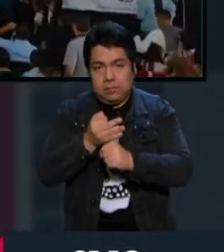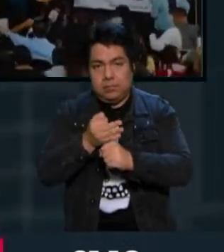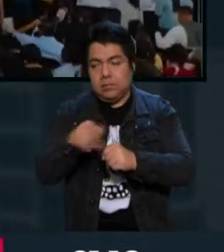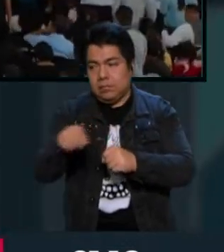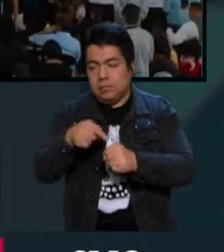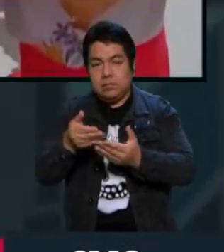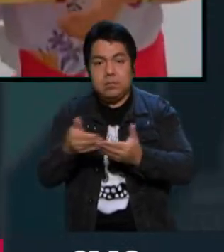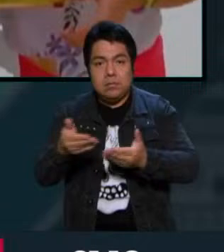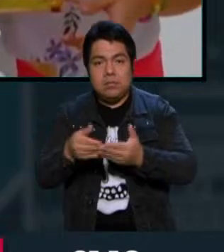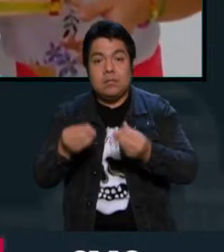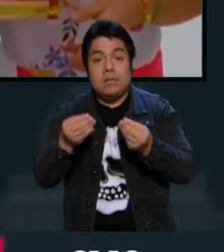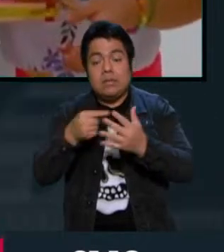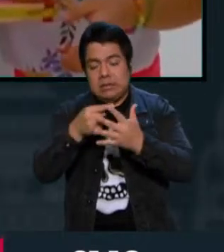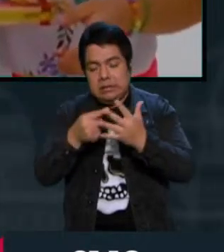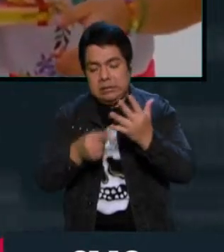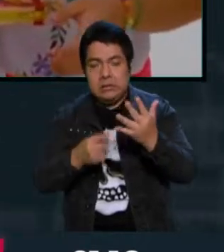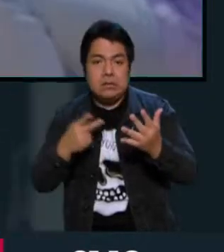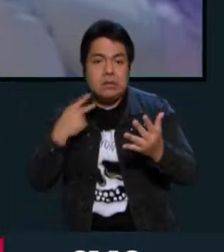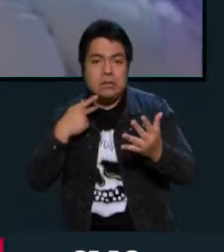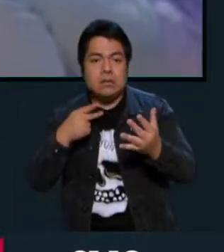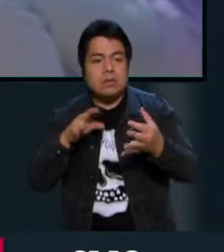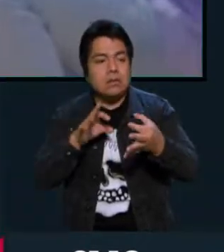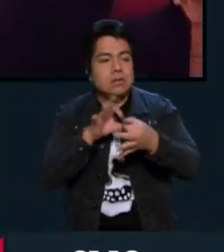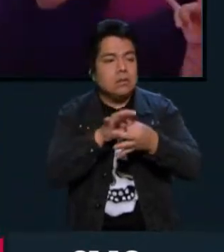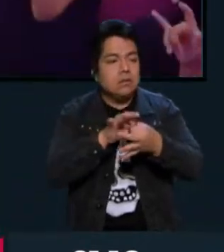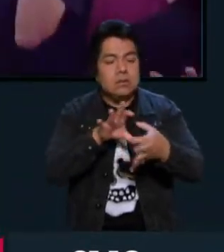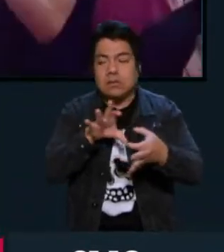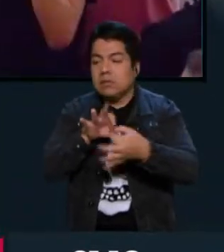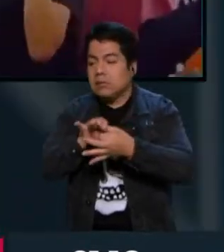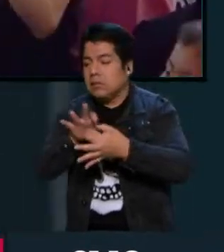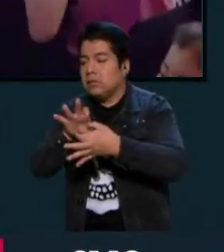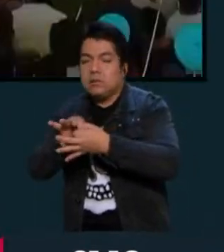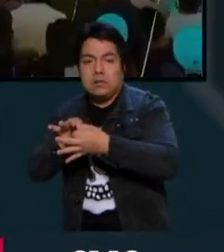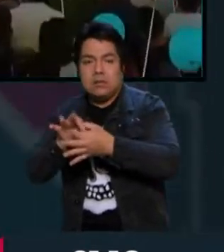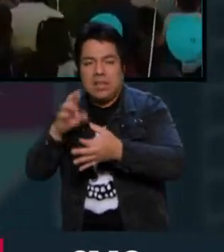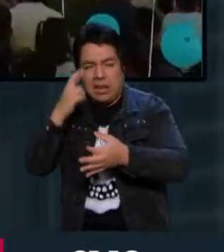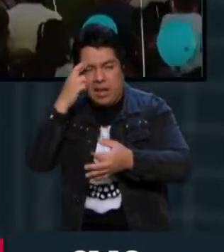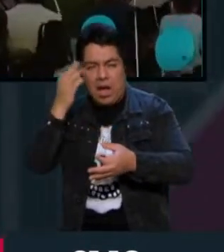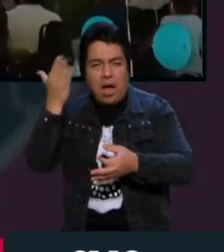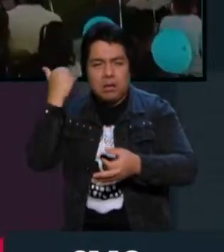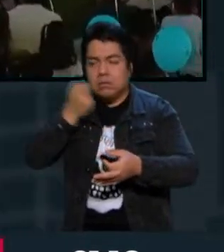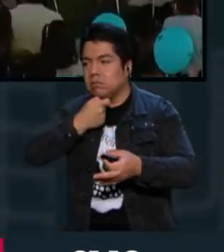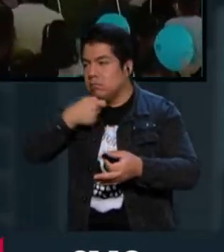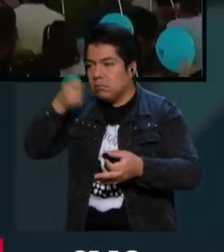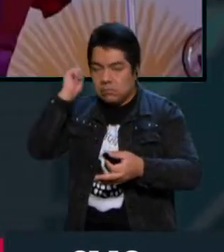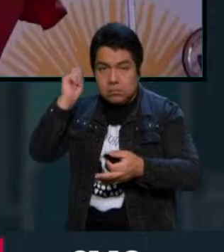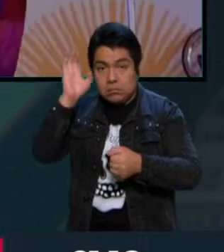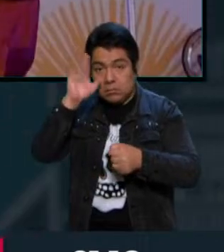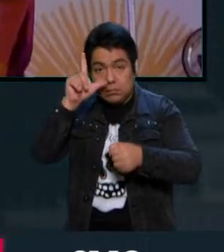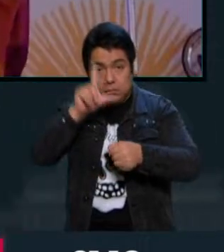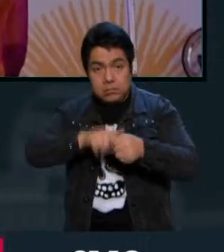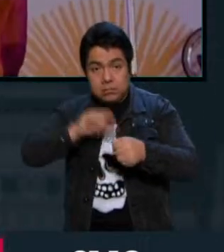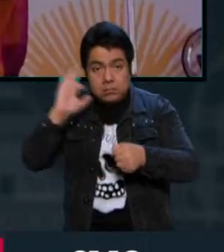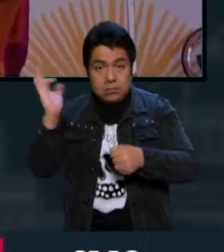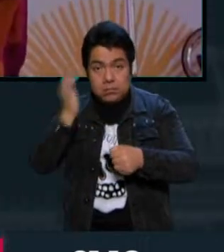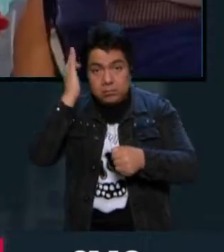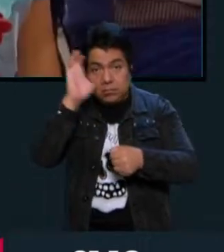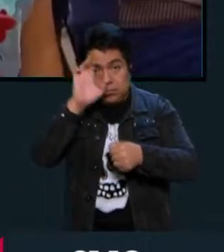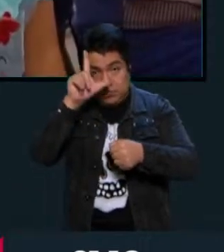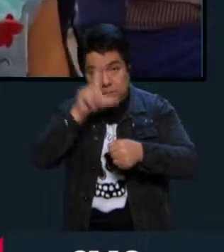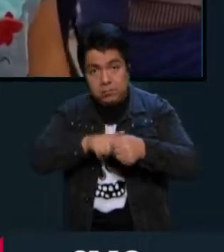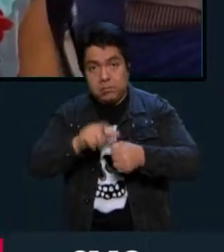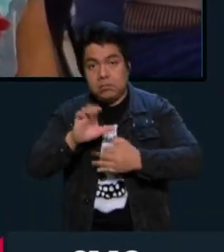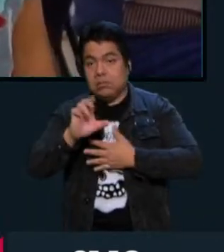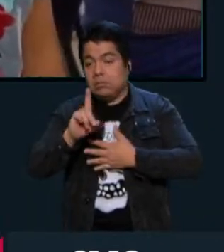que se pueden generar todas estas articulaciones que las fuimos generando desde la campaña. O sea, cultura federal y cultura local trabajamos la